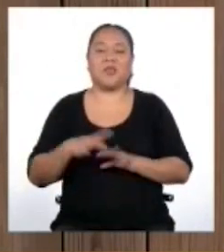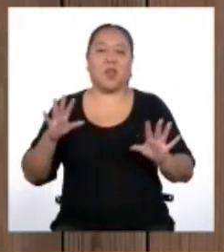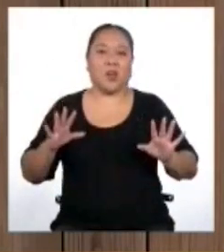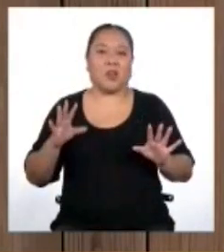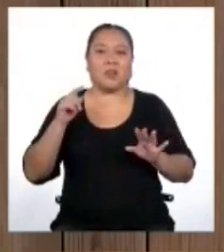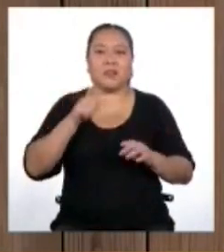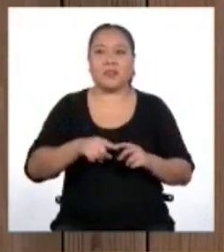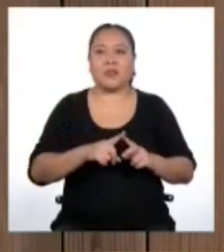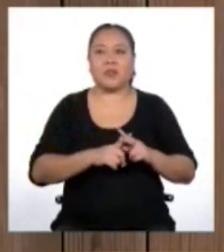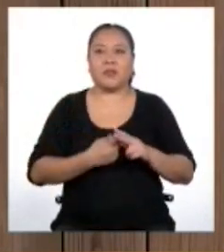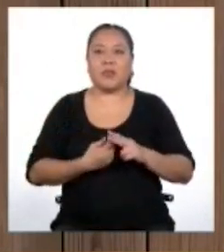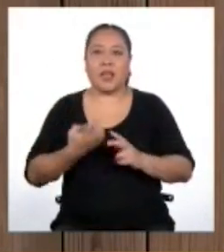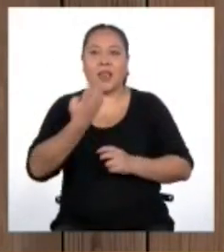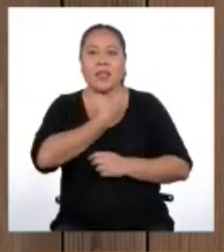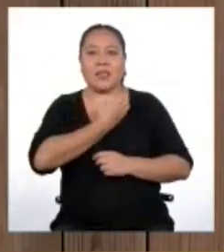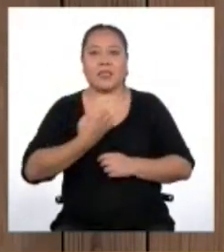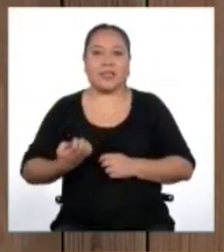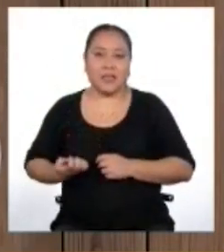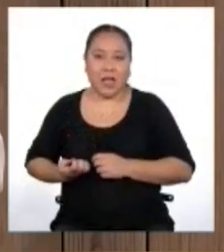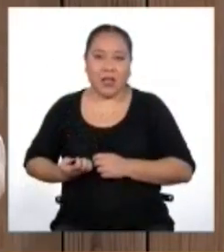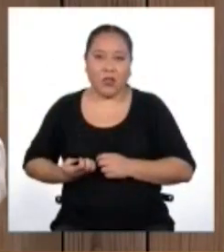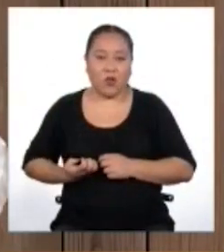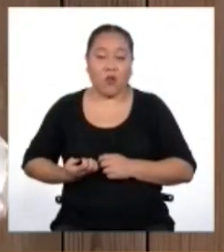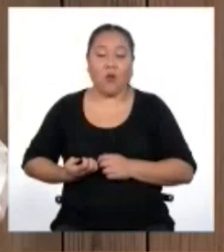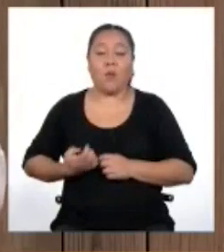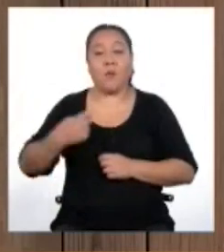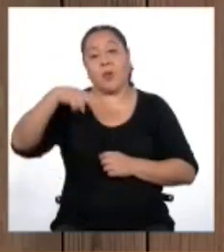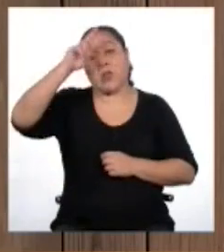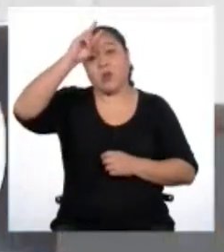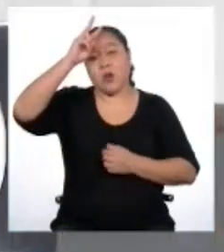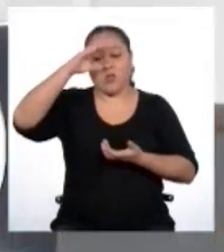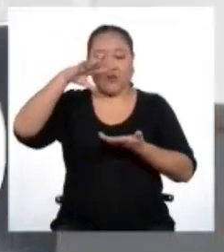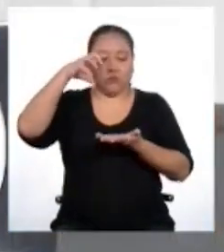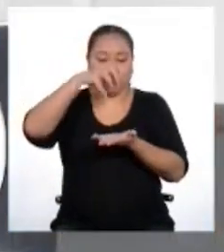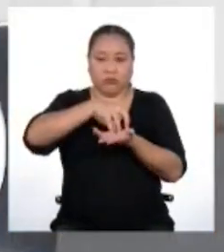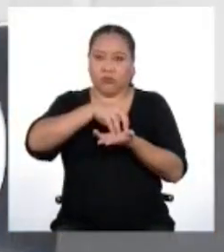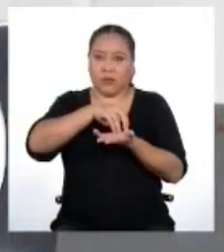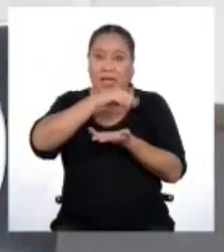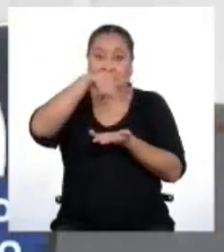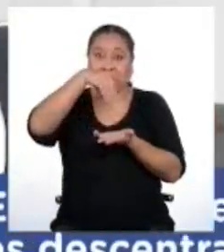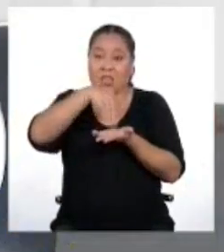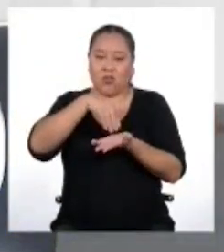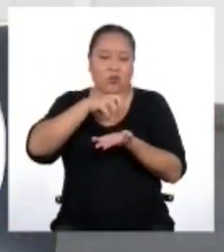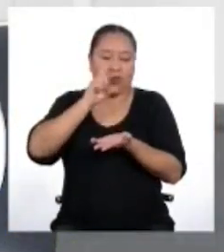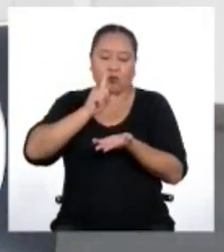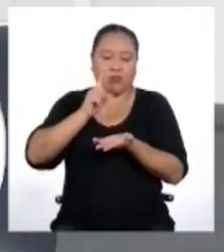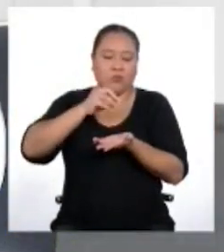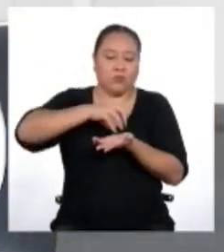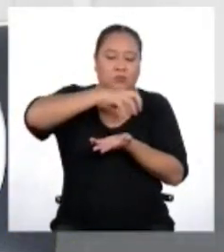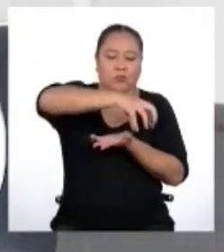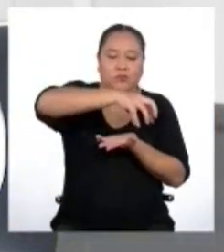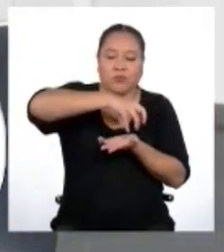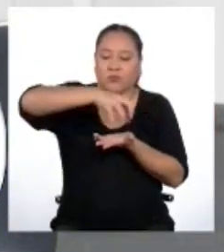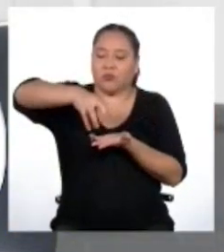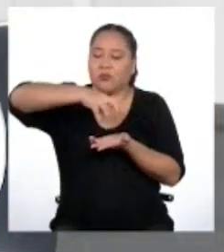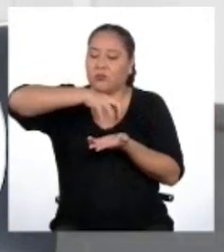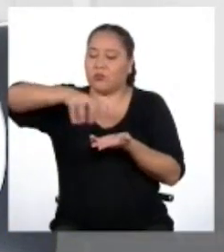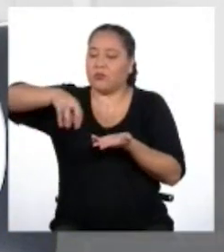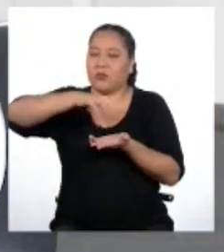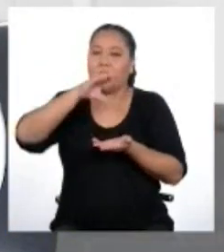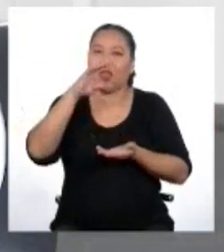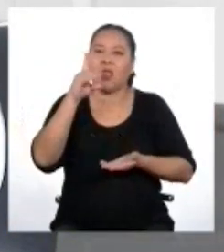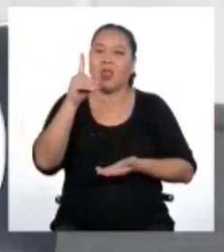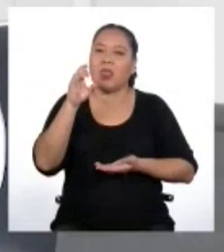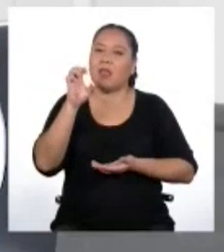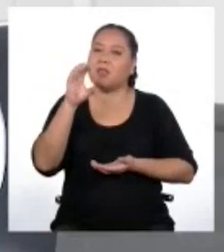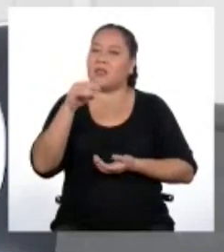todo parte de que el Estado peruano es descentralizado. Eso de descentralizado me suena que tiene que ver